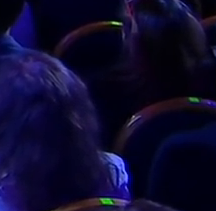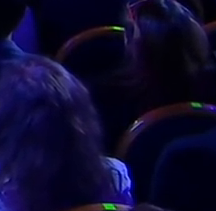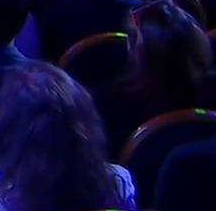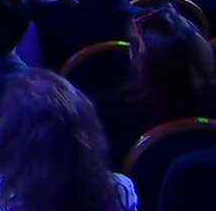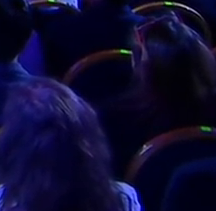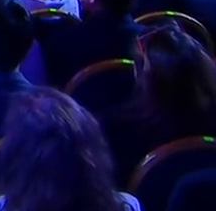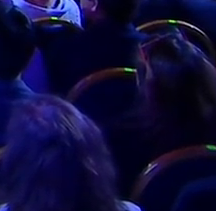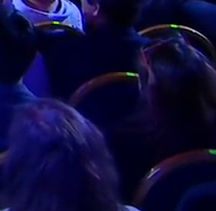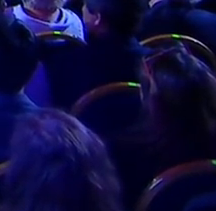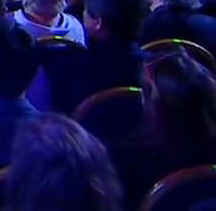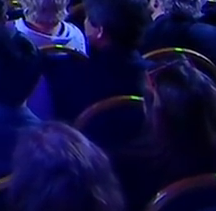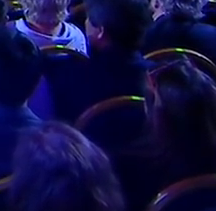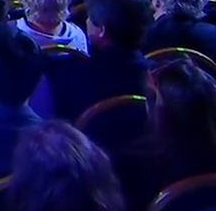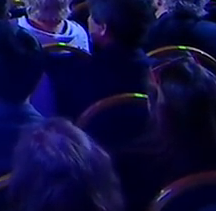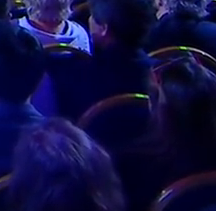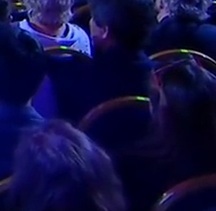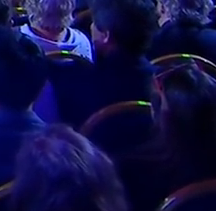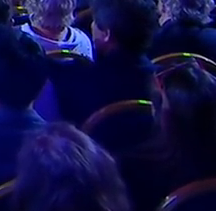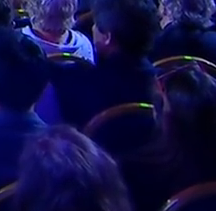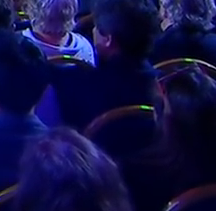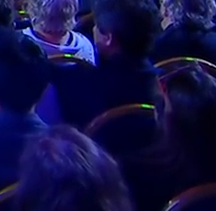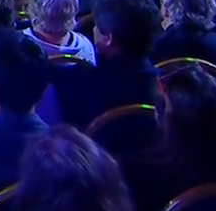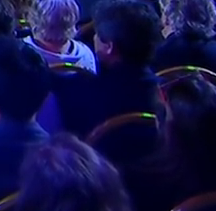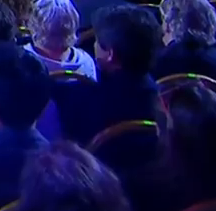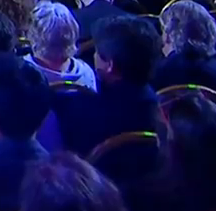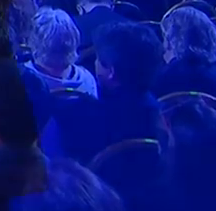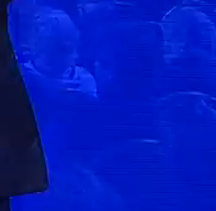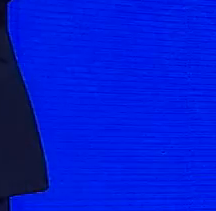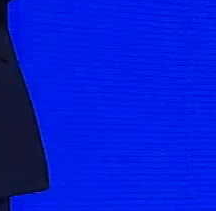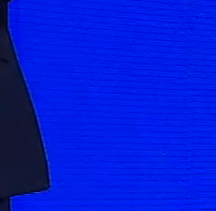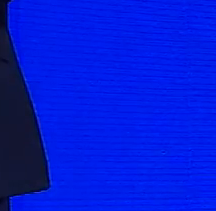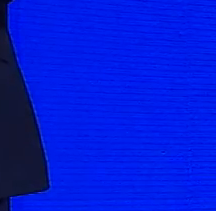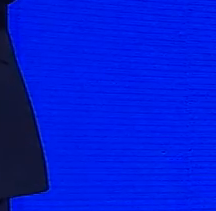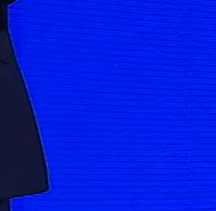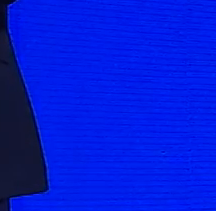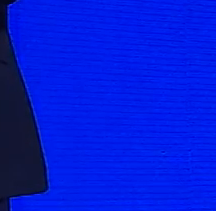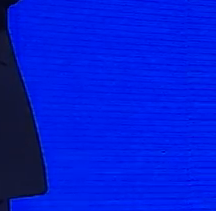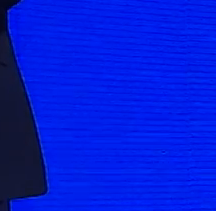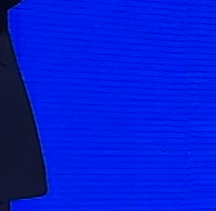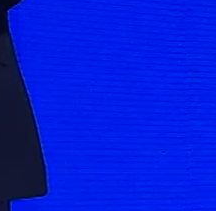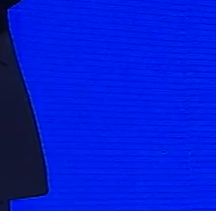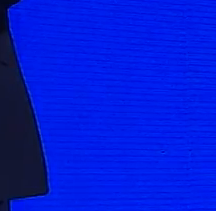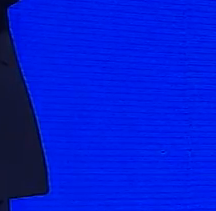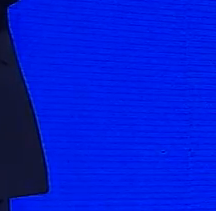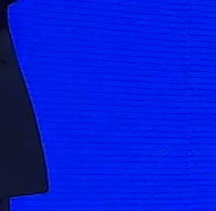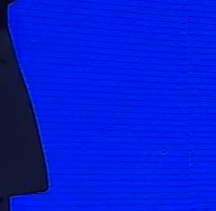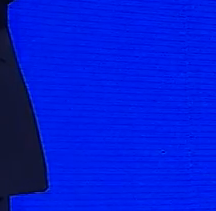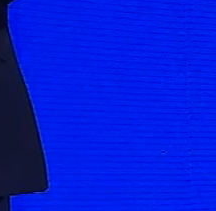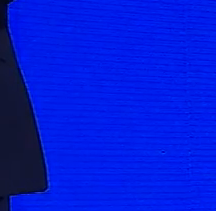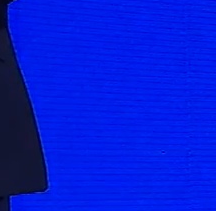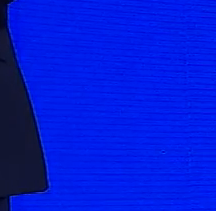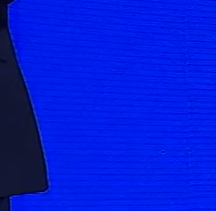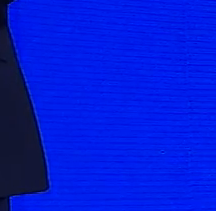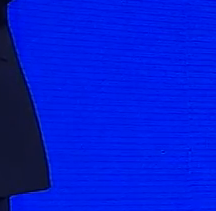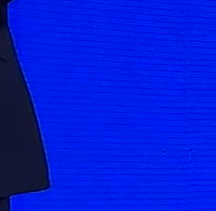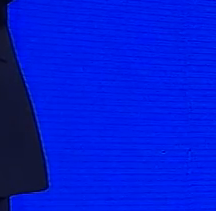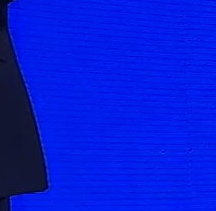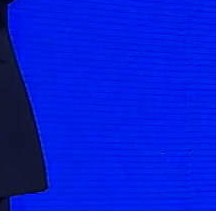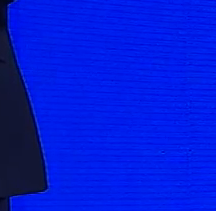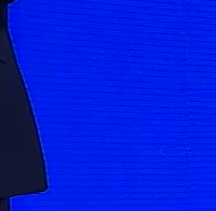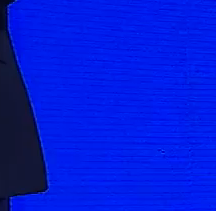Seré breve, porque creo que lo importante es escuchar a nuestros expositoras y expositores y